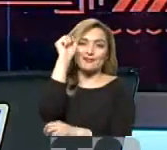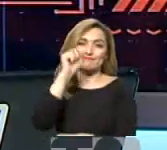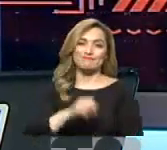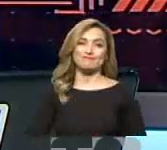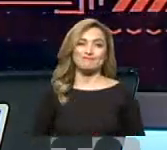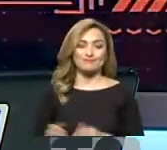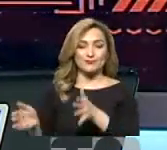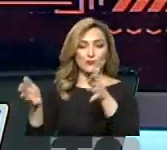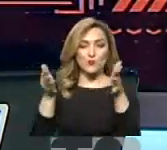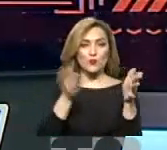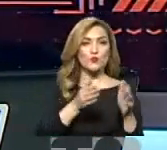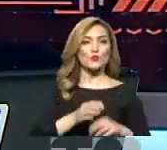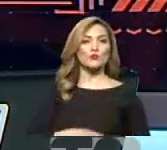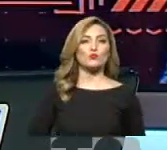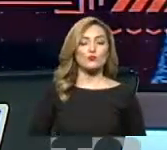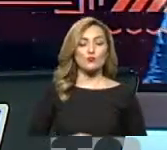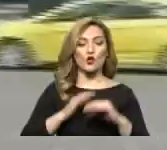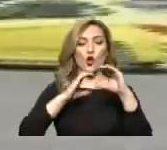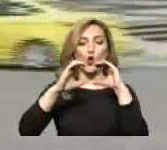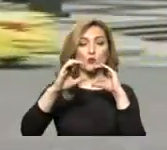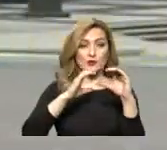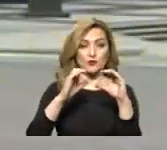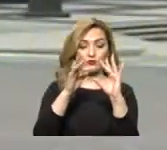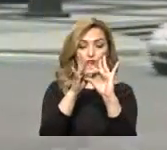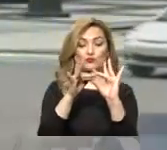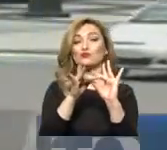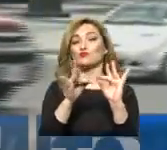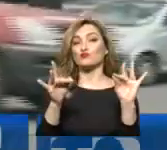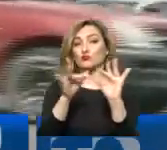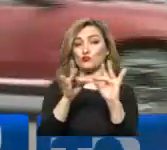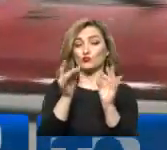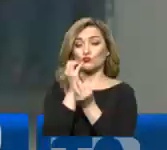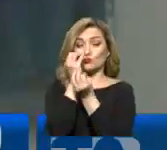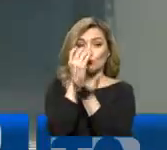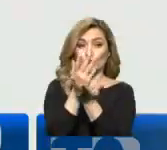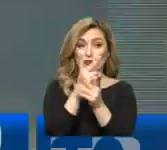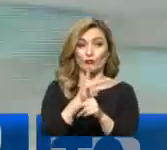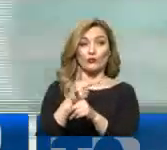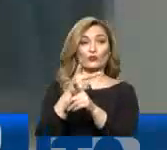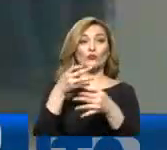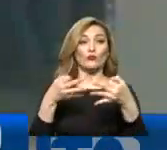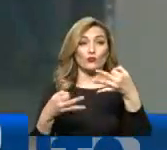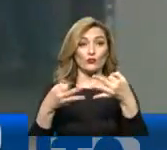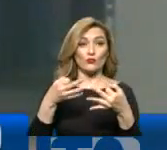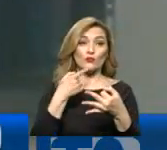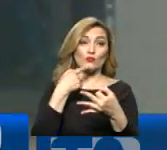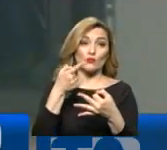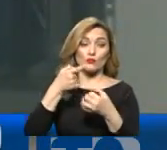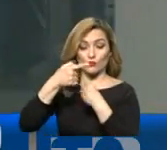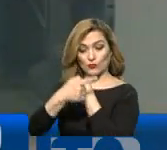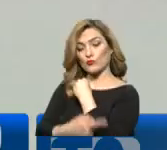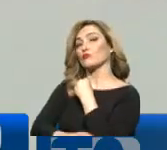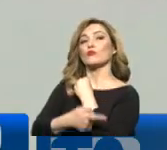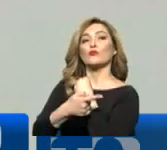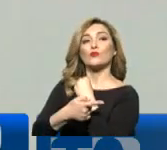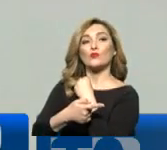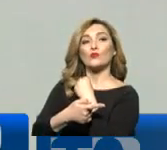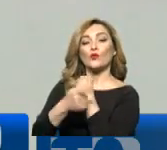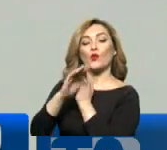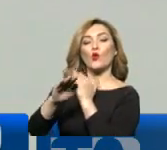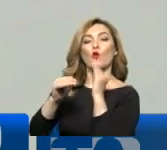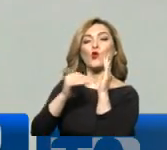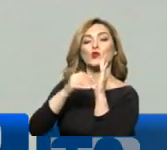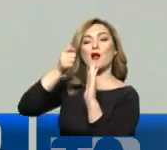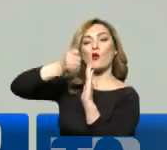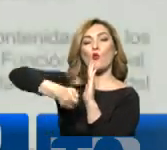Y a través de un comunicado, el Consejo de la Judicatura dio a conocer que resolvió iniciar un sumario disciplinario a la jueza